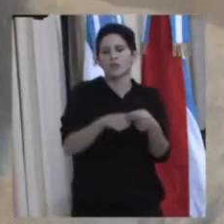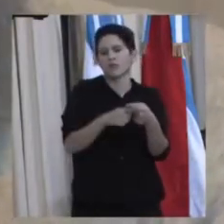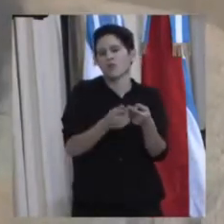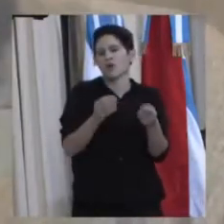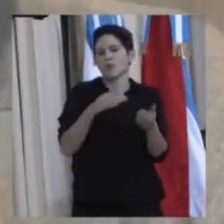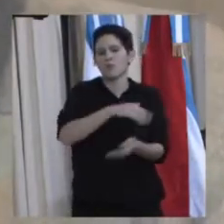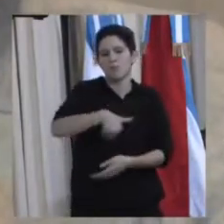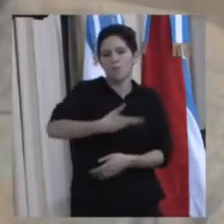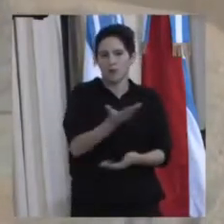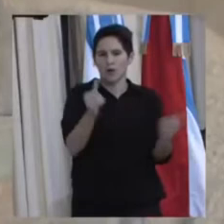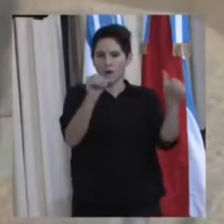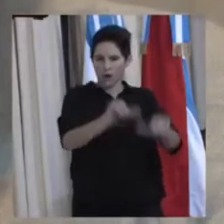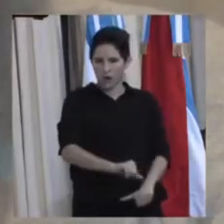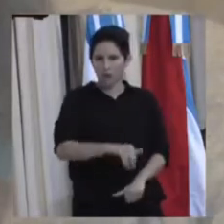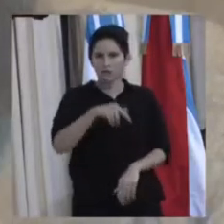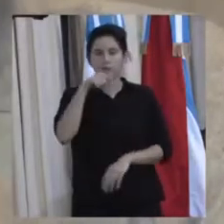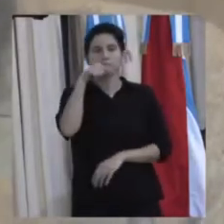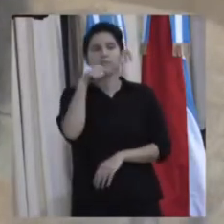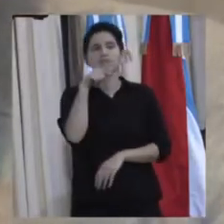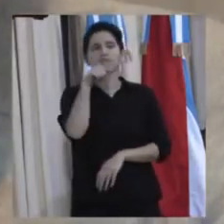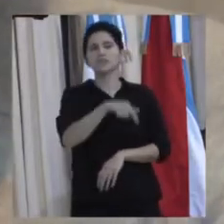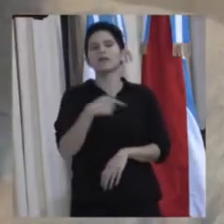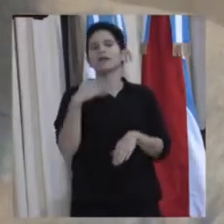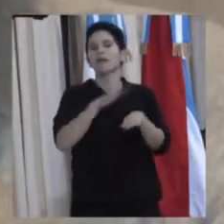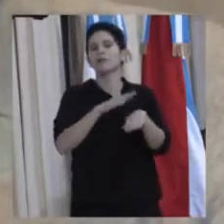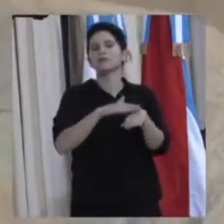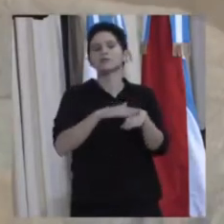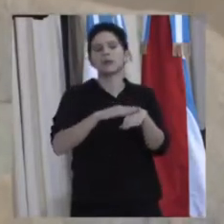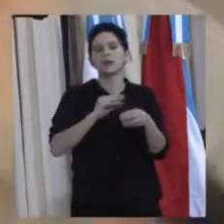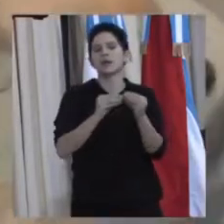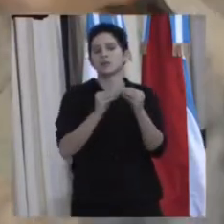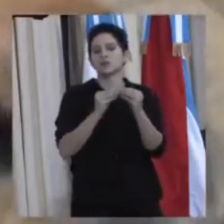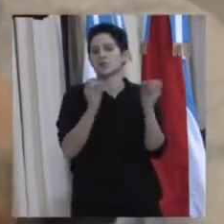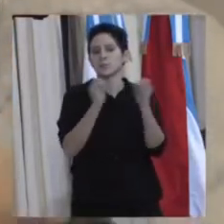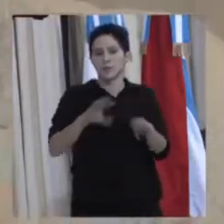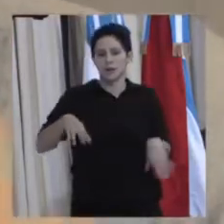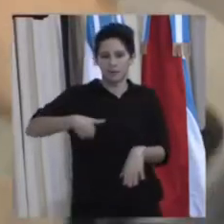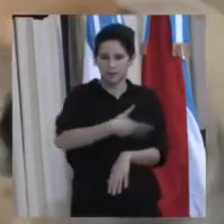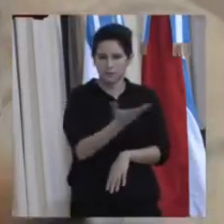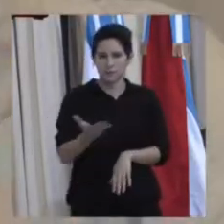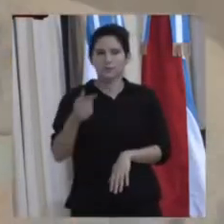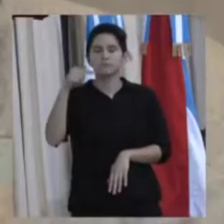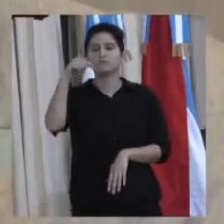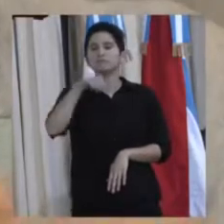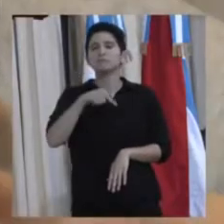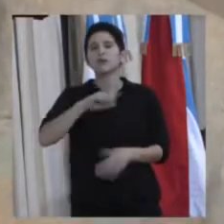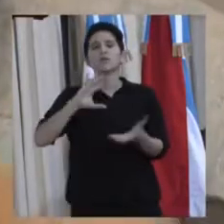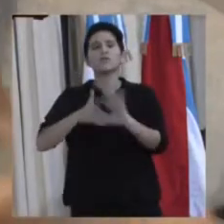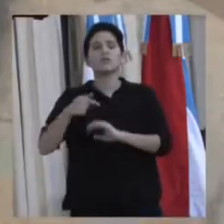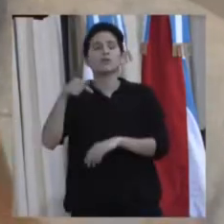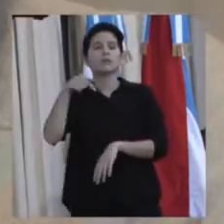al pueblo, ¿no?, y a los cuales se hacía responsable de los males sociales, ¿no?, y frente a los cuales, o frente a este modelo del